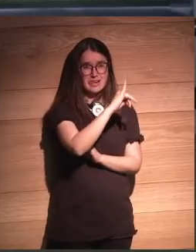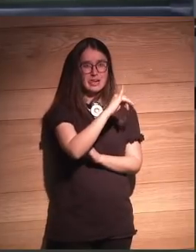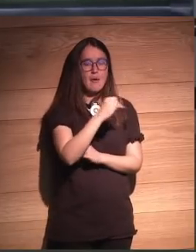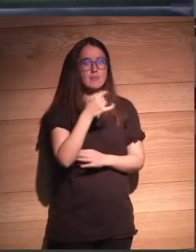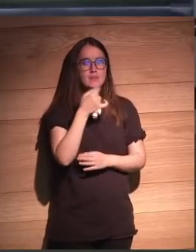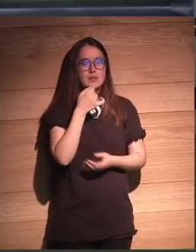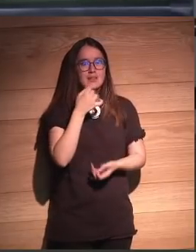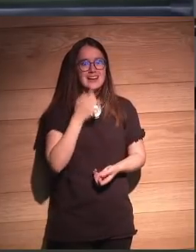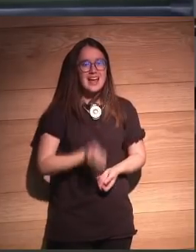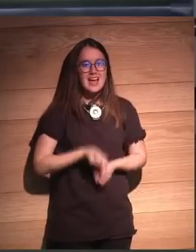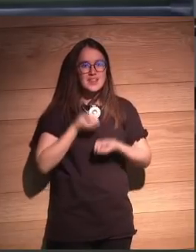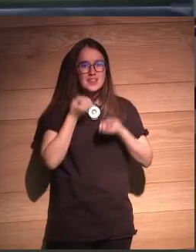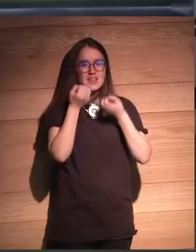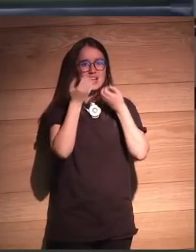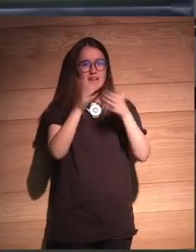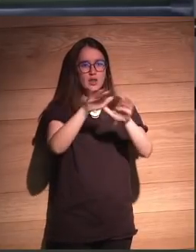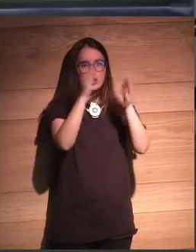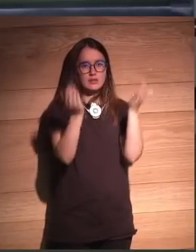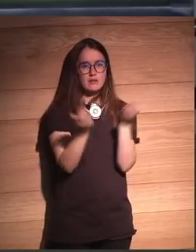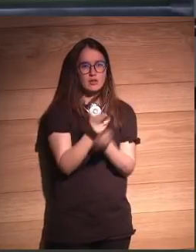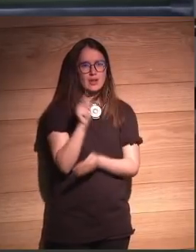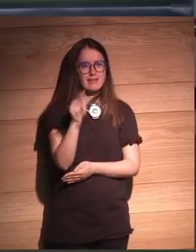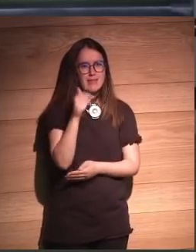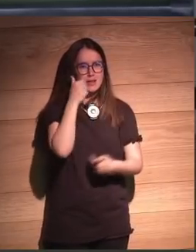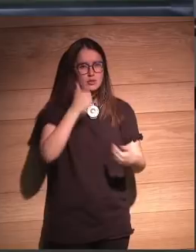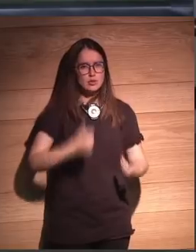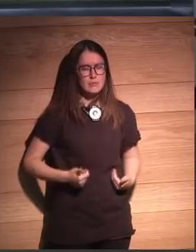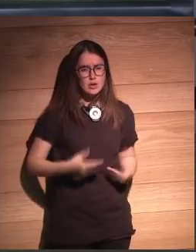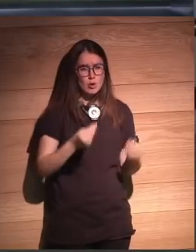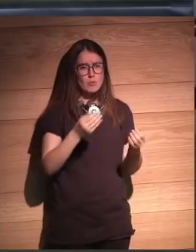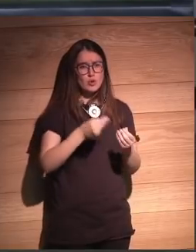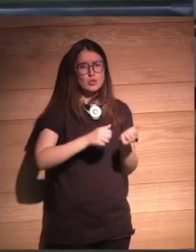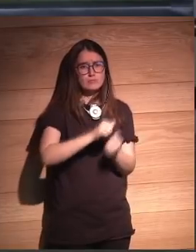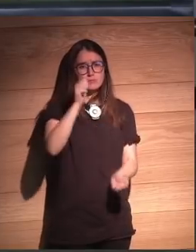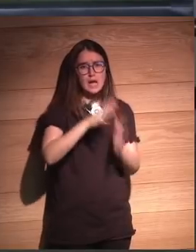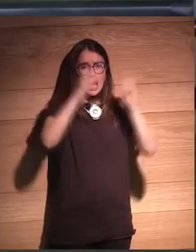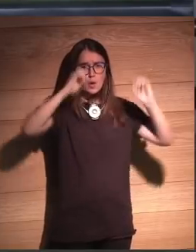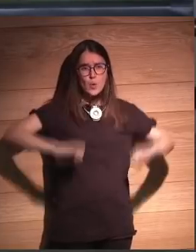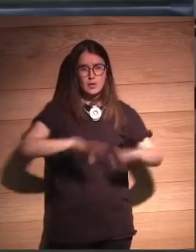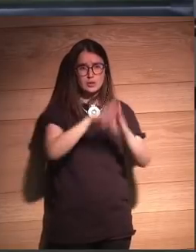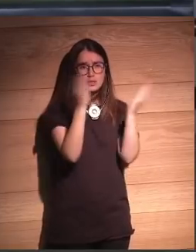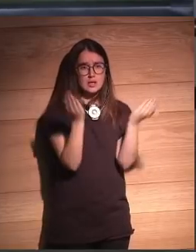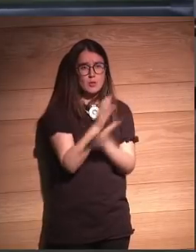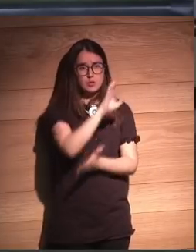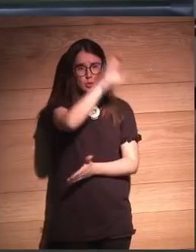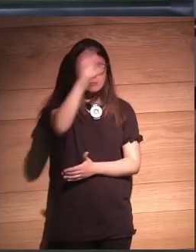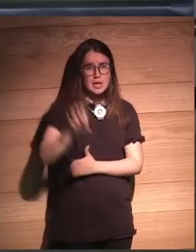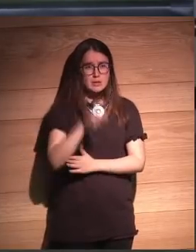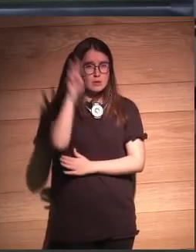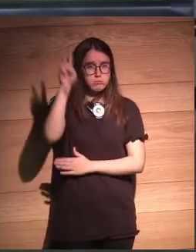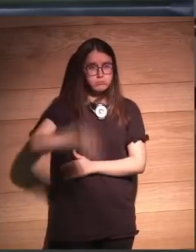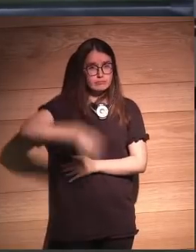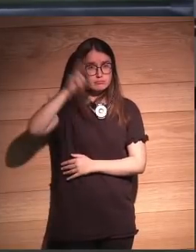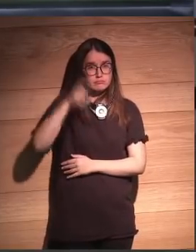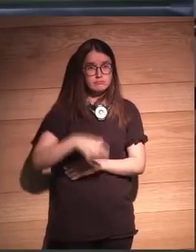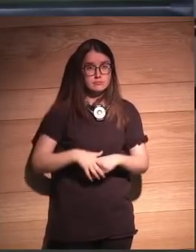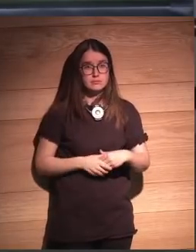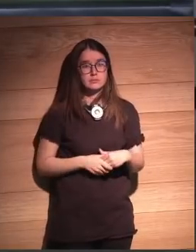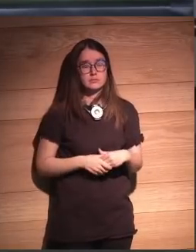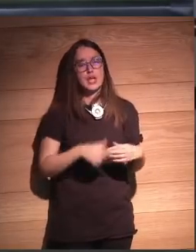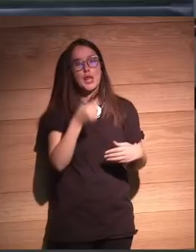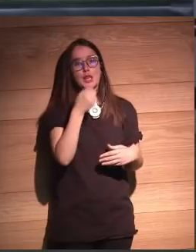la Declaración Internacional de Derechos Humanos y muchos tratados internacionales que muchísimos países han ratificado